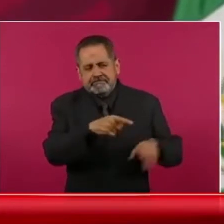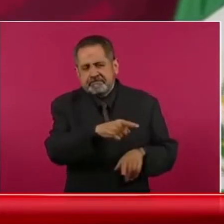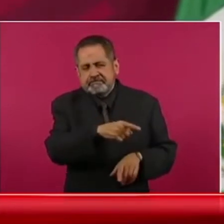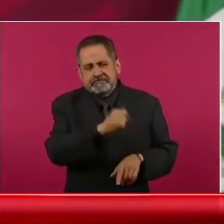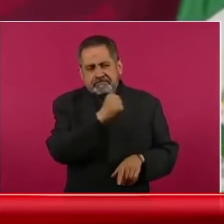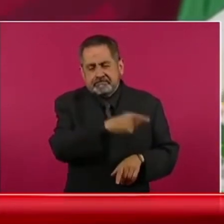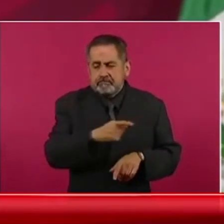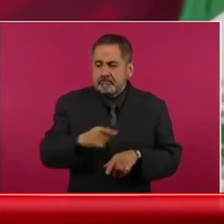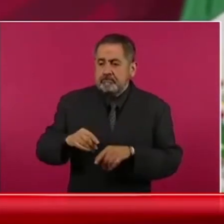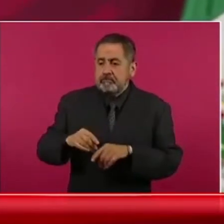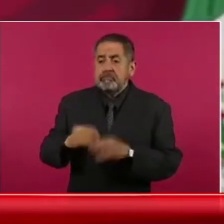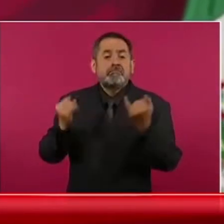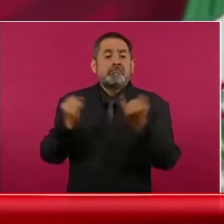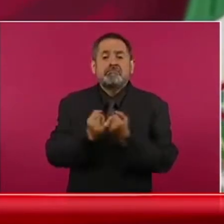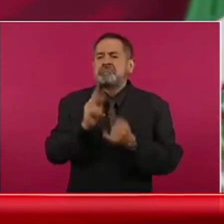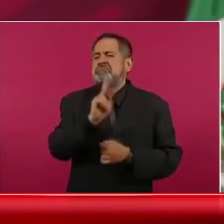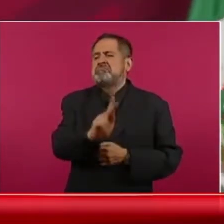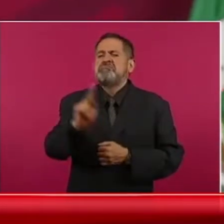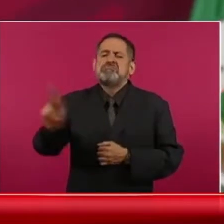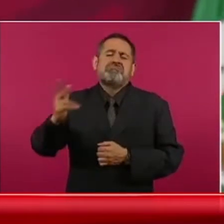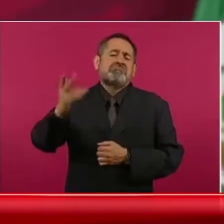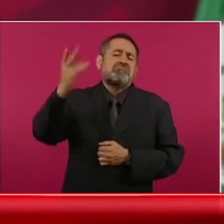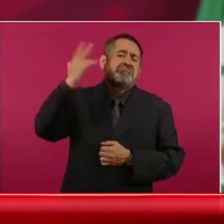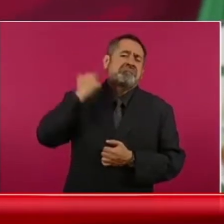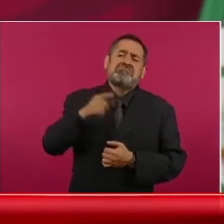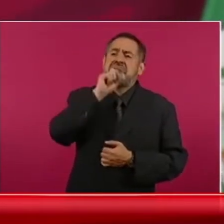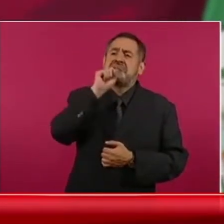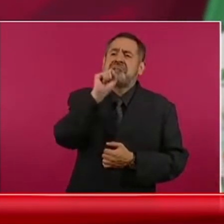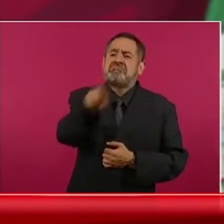decir que es lo mismo